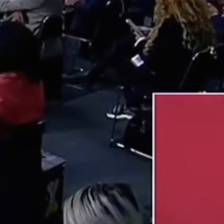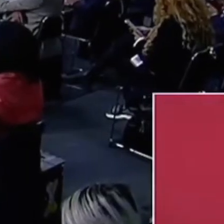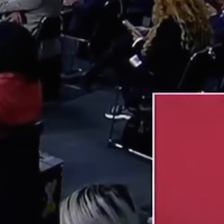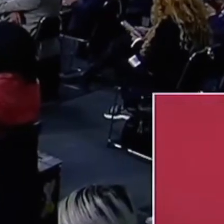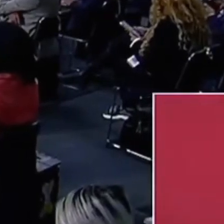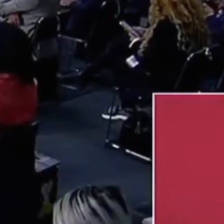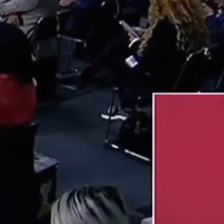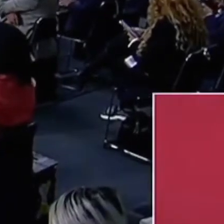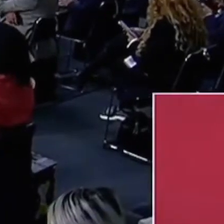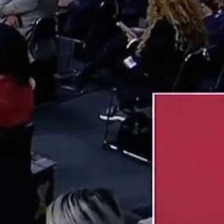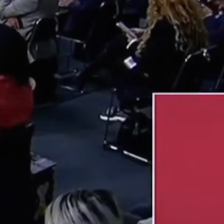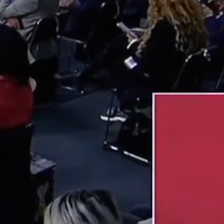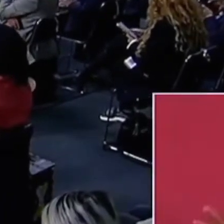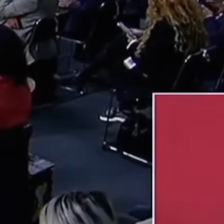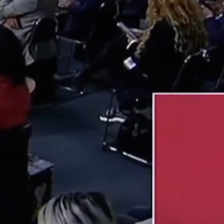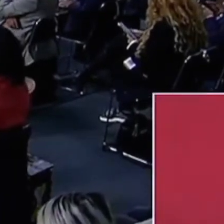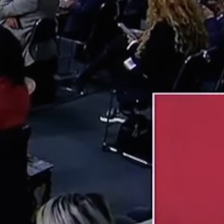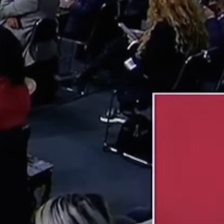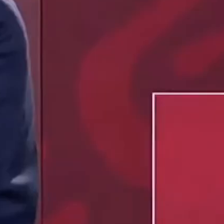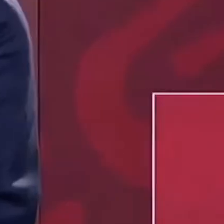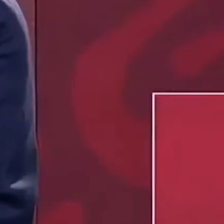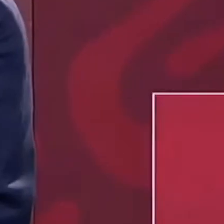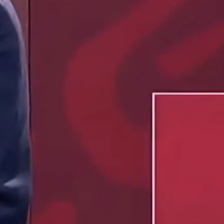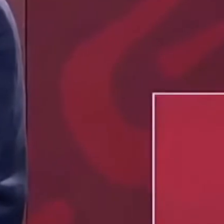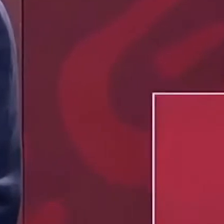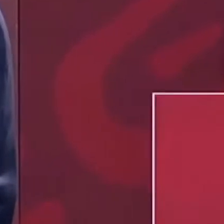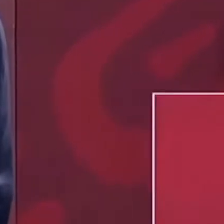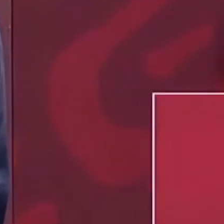ya informé de cuántos homicidios hubieron el fin de semana.